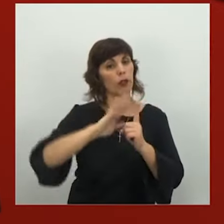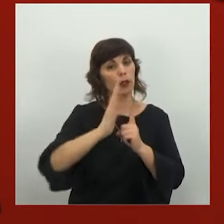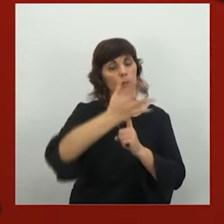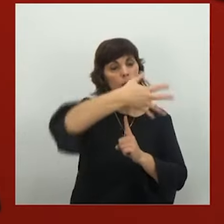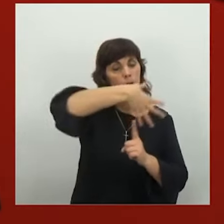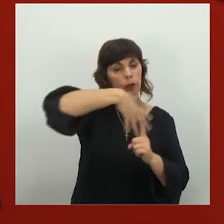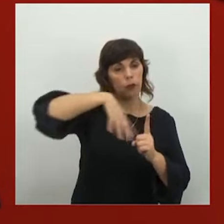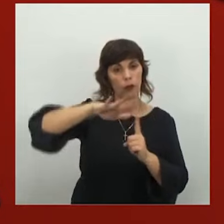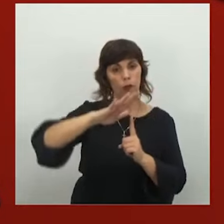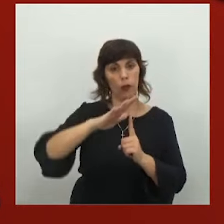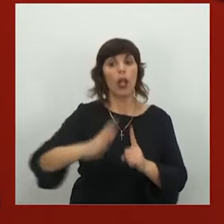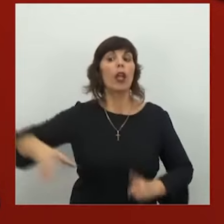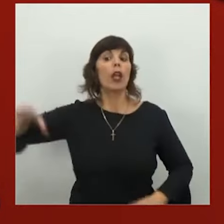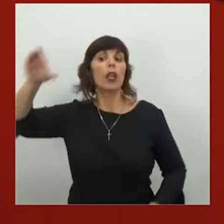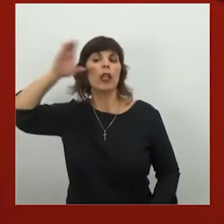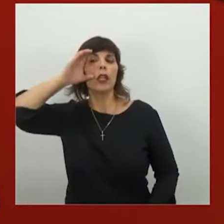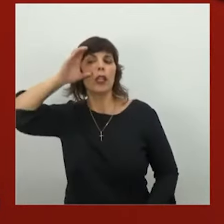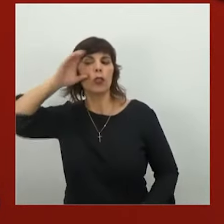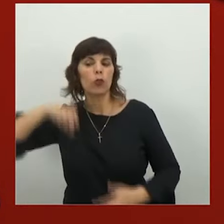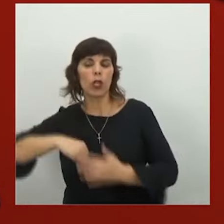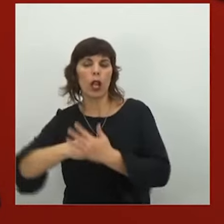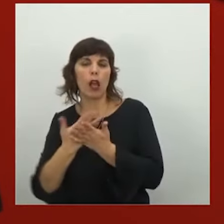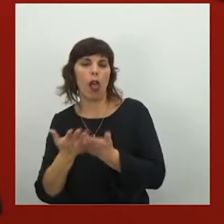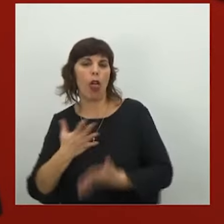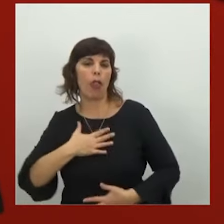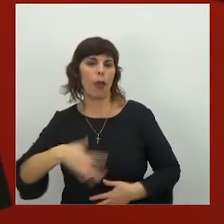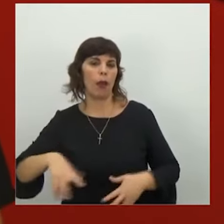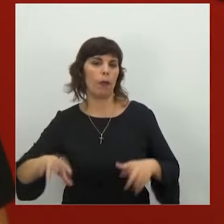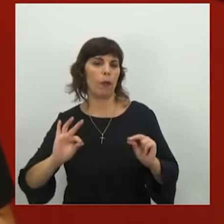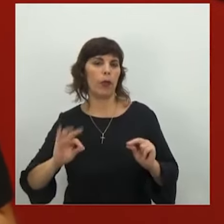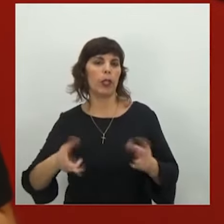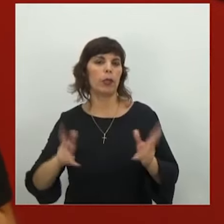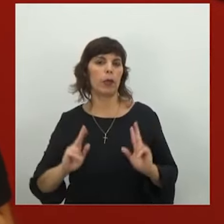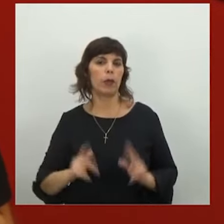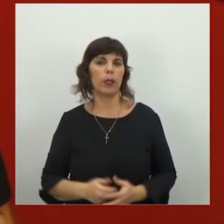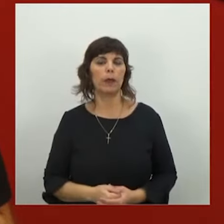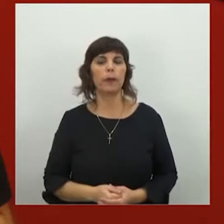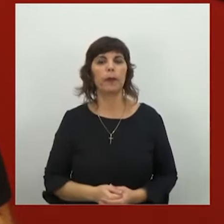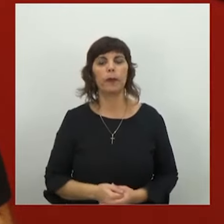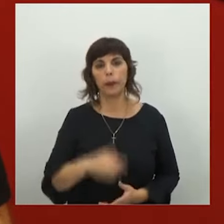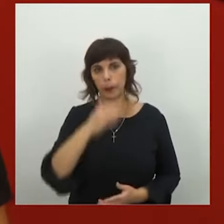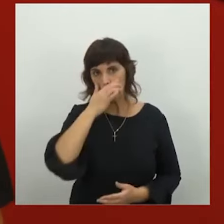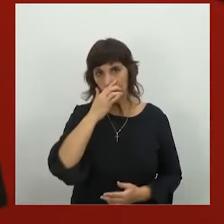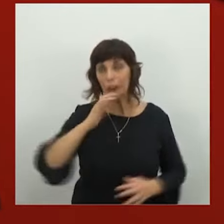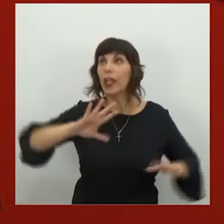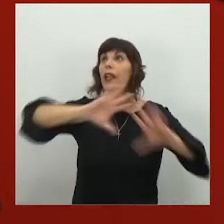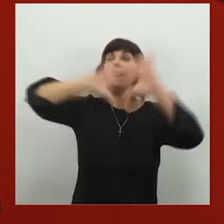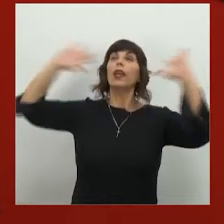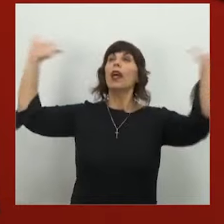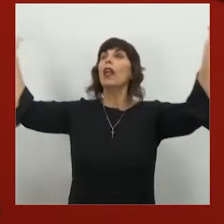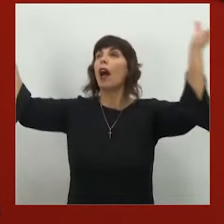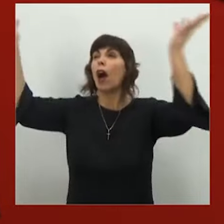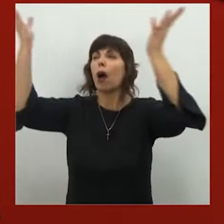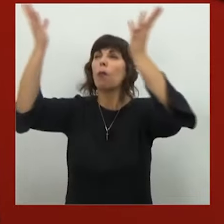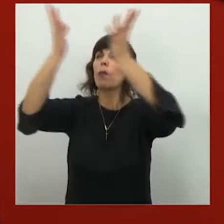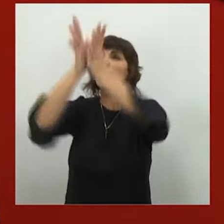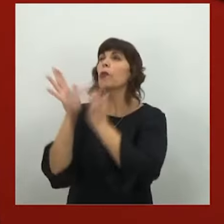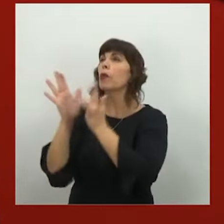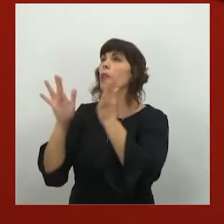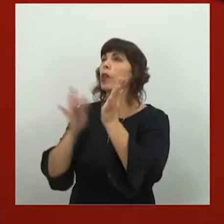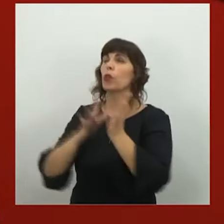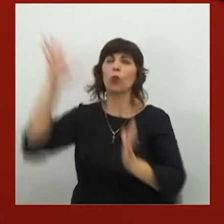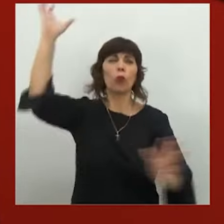deja huir su gracia por la mañana. Querido oyente, de su plenitud hemos tomado gracia sobre